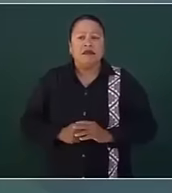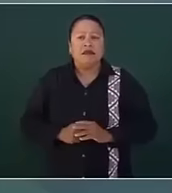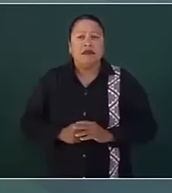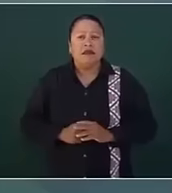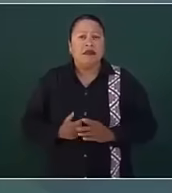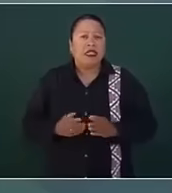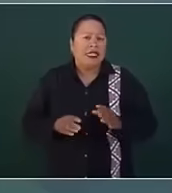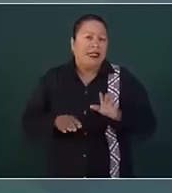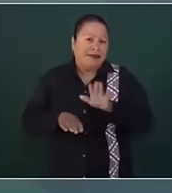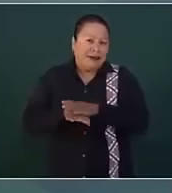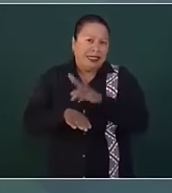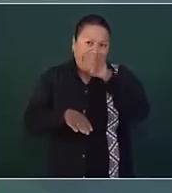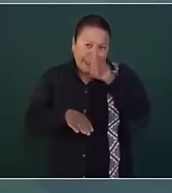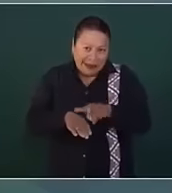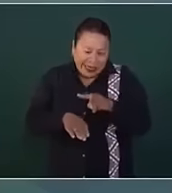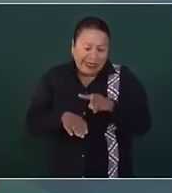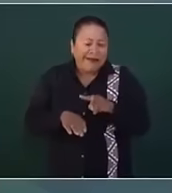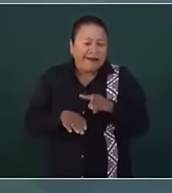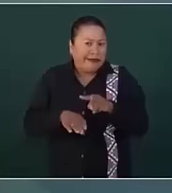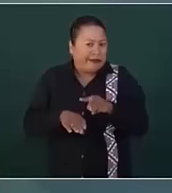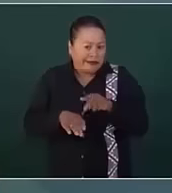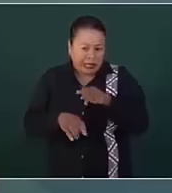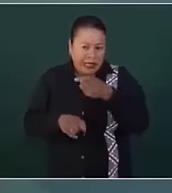lo delicado del asunto,